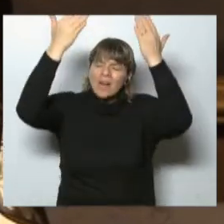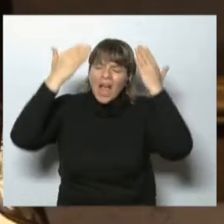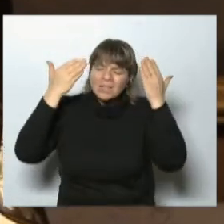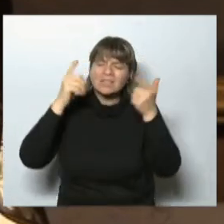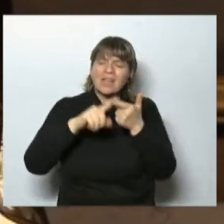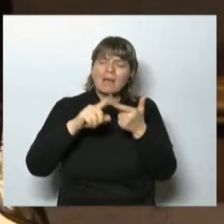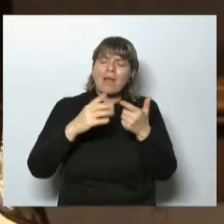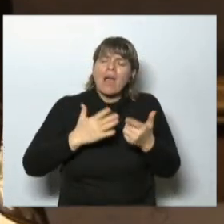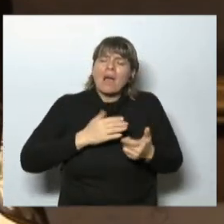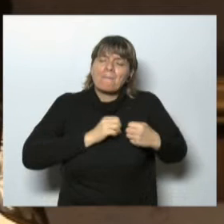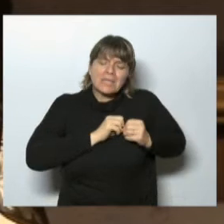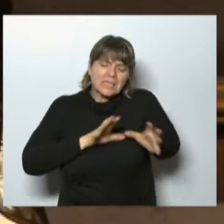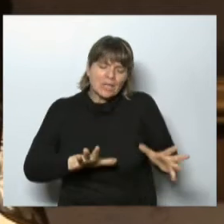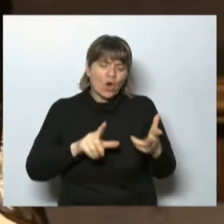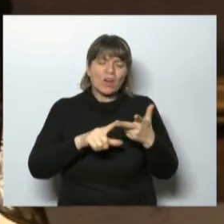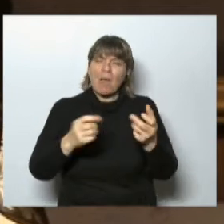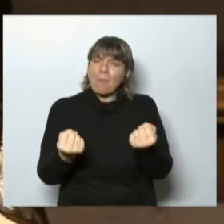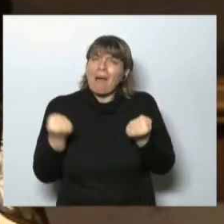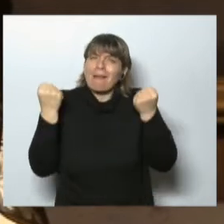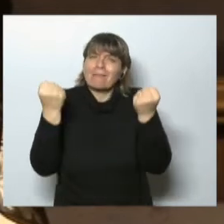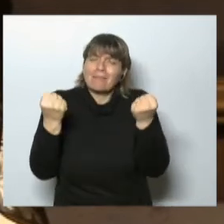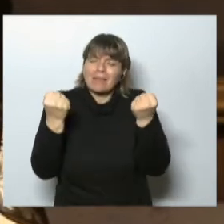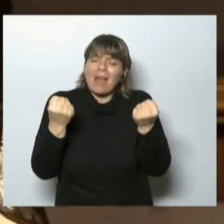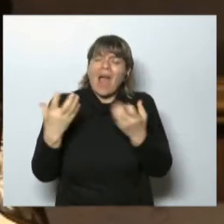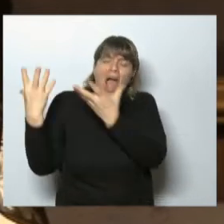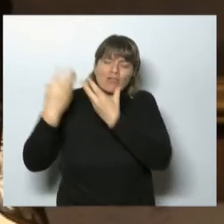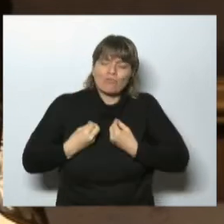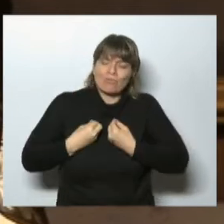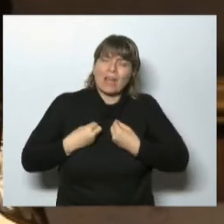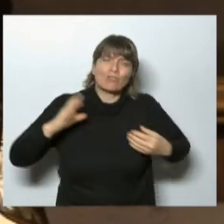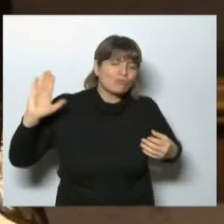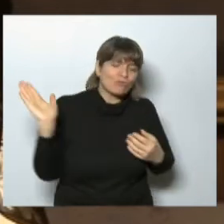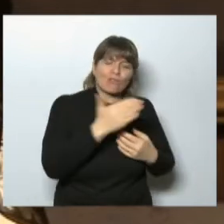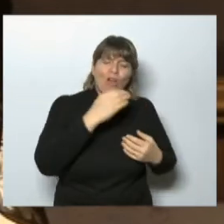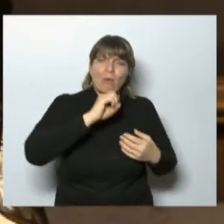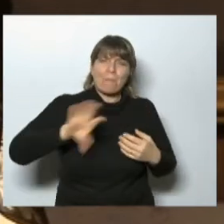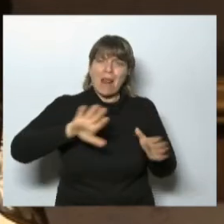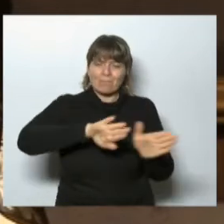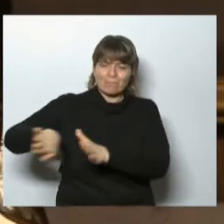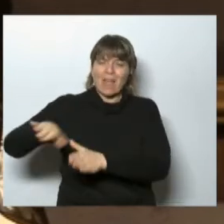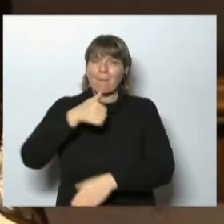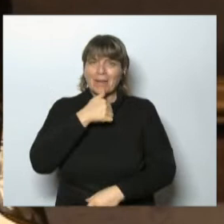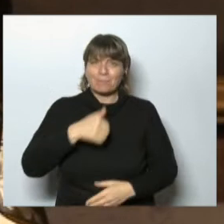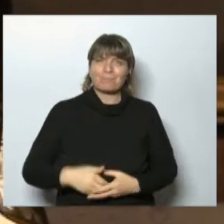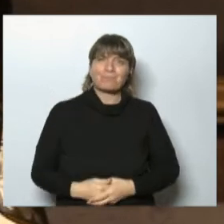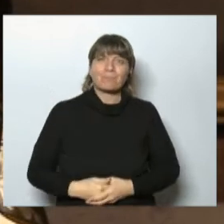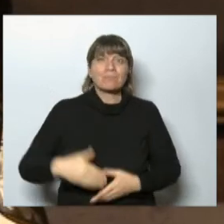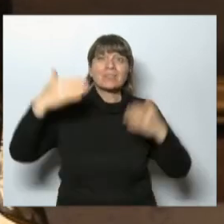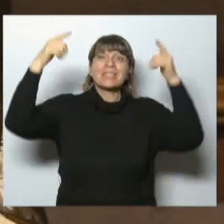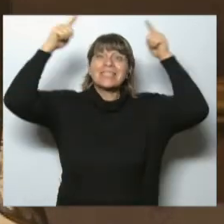Concédenos gracia, misericordia y valentía y defiéndenos de todo mal.